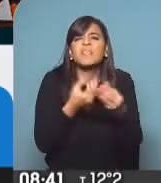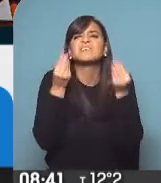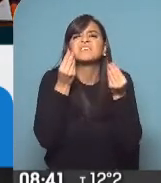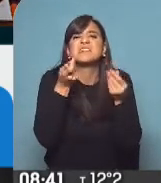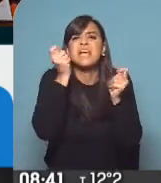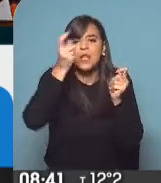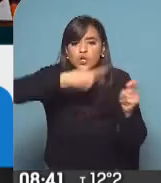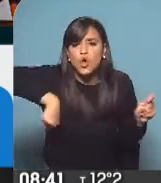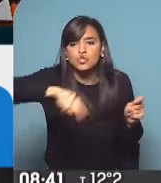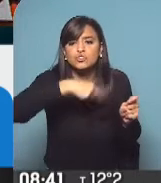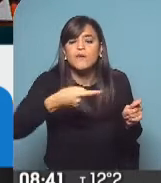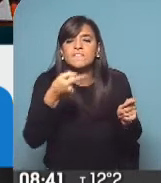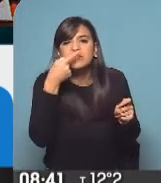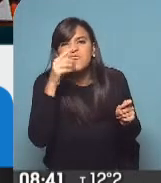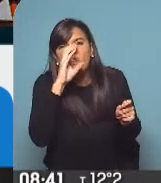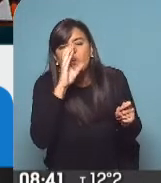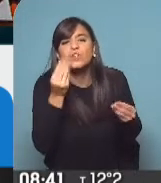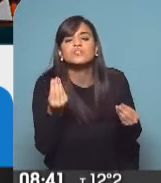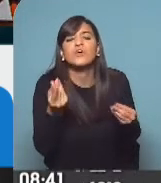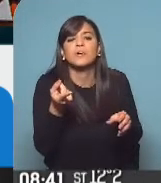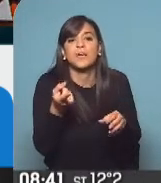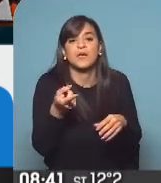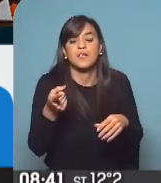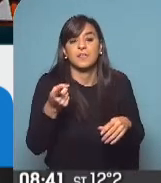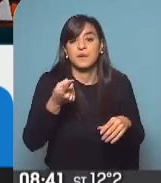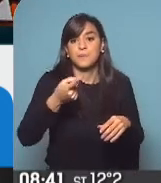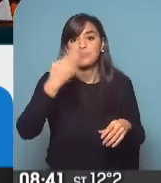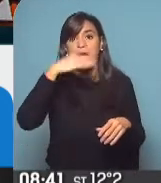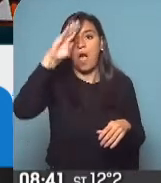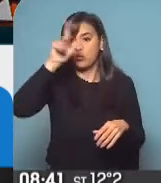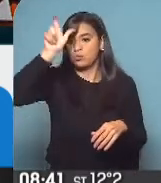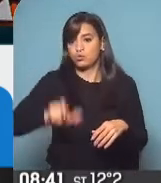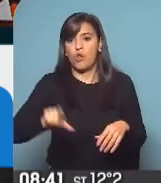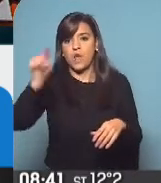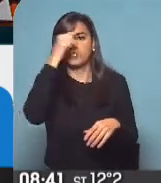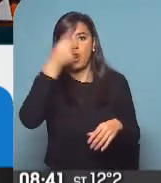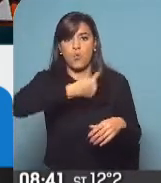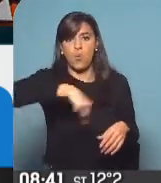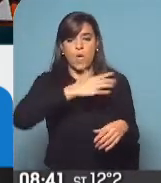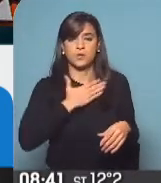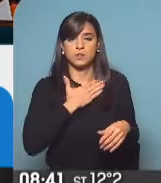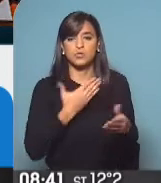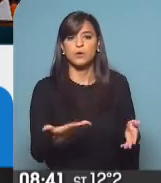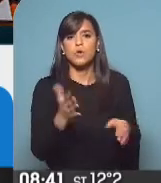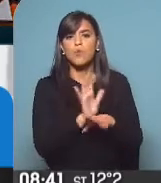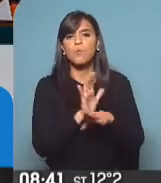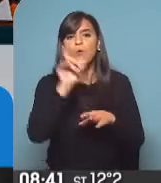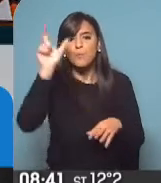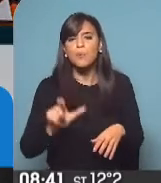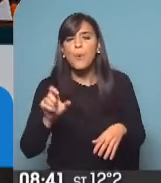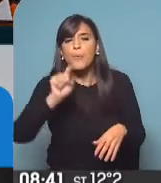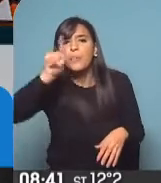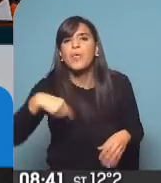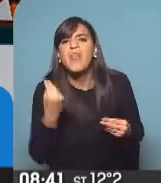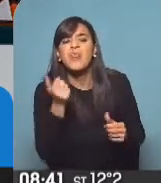somos y es muy curioso en ese sentido que nuestro emblema nacional que es el gaucho sea un emblema que surge de